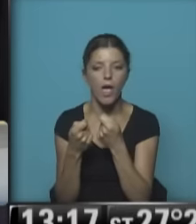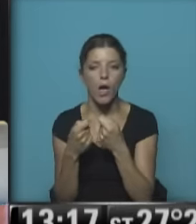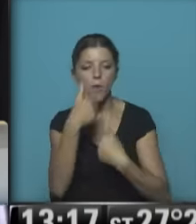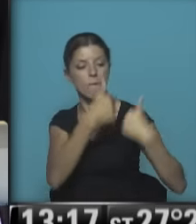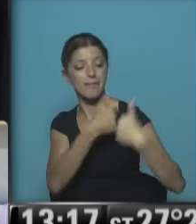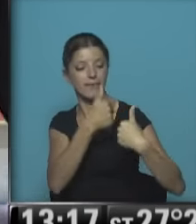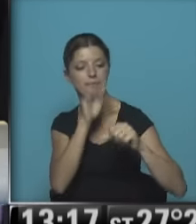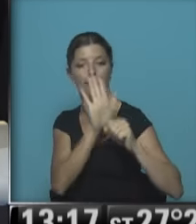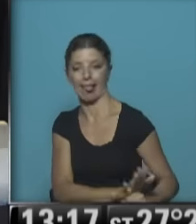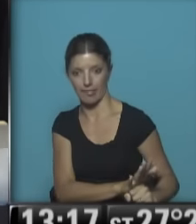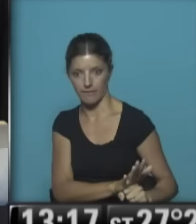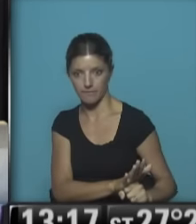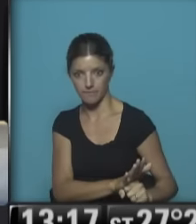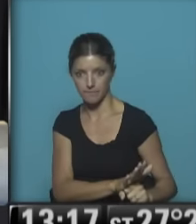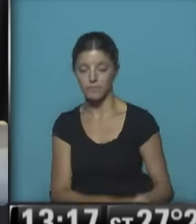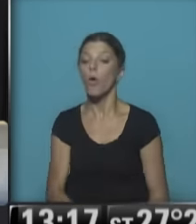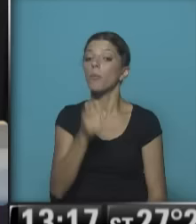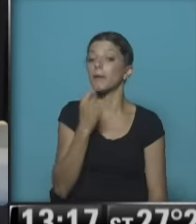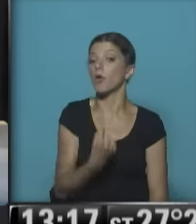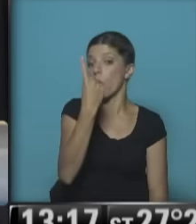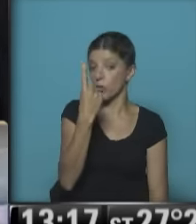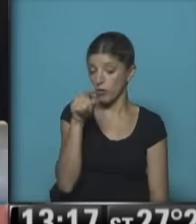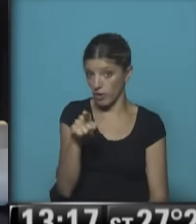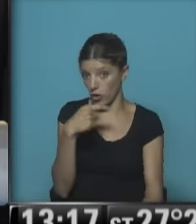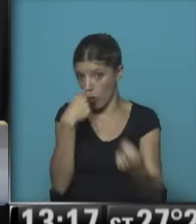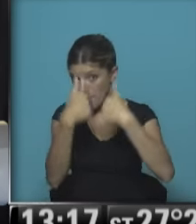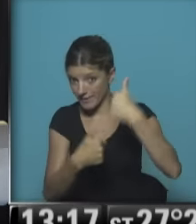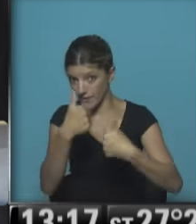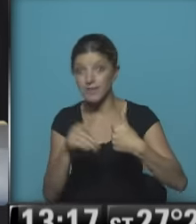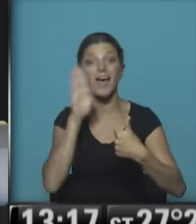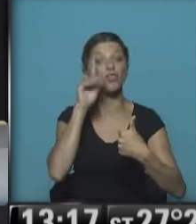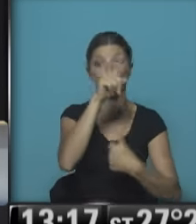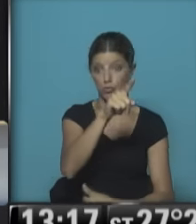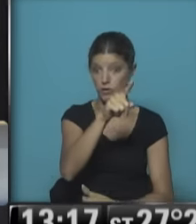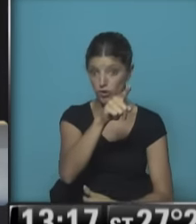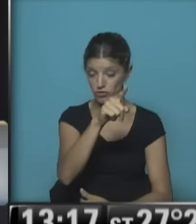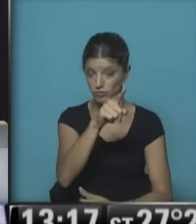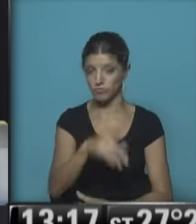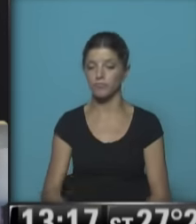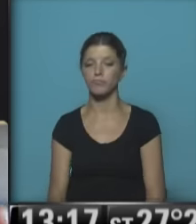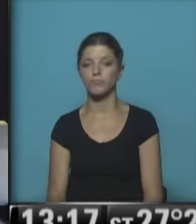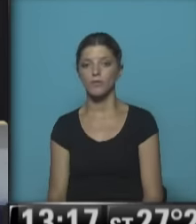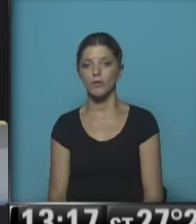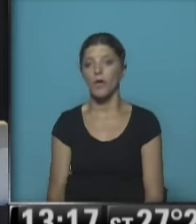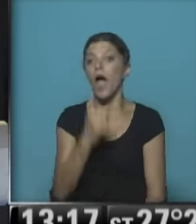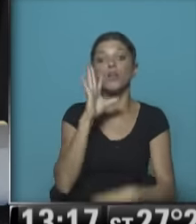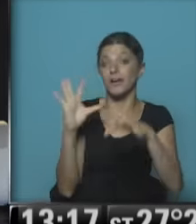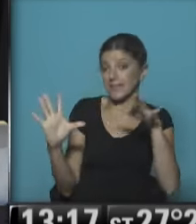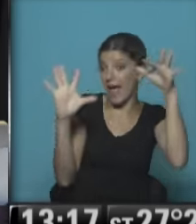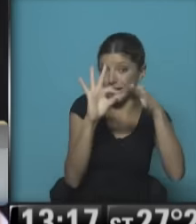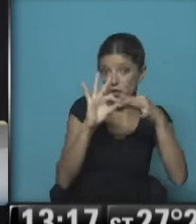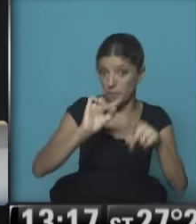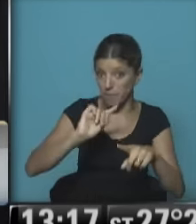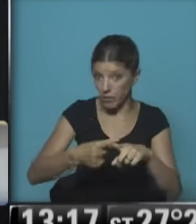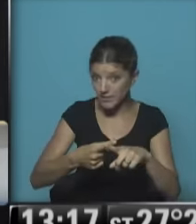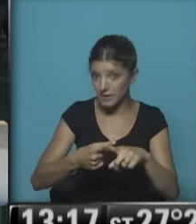rivales. Uno de que aparece como sus rivales en el mercado petrolero es Estados Unidos, justamente alguien que es un aliado político